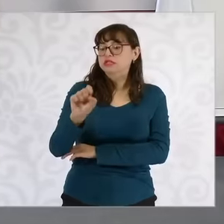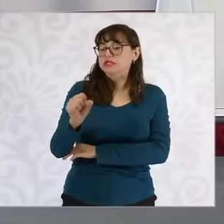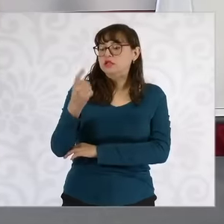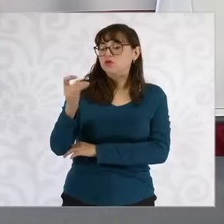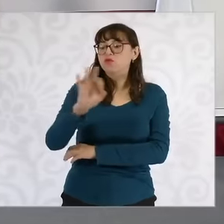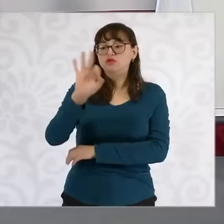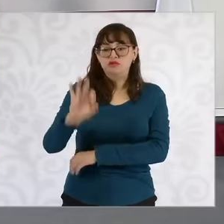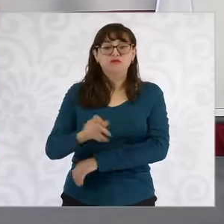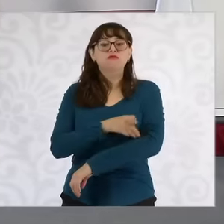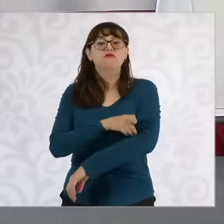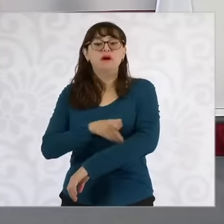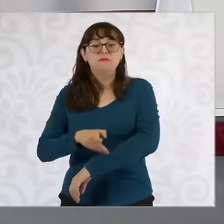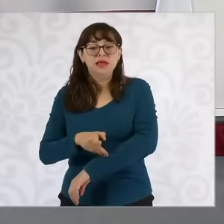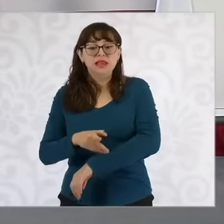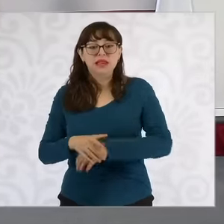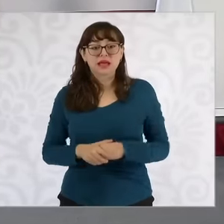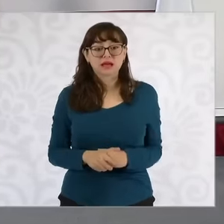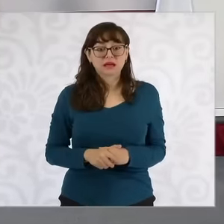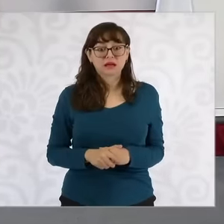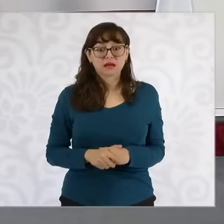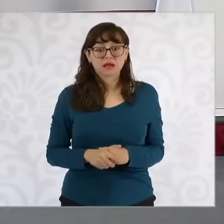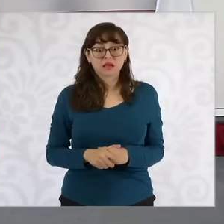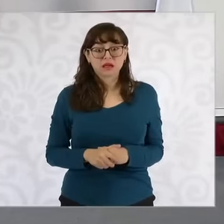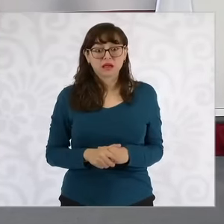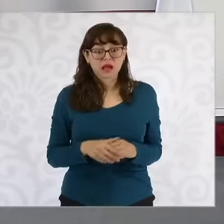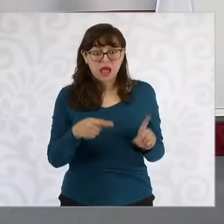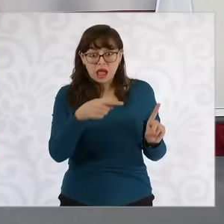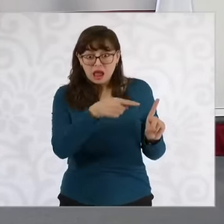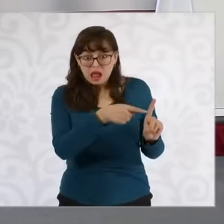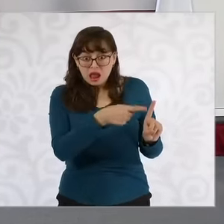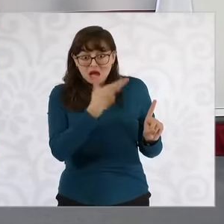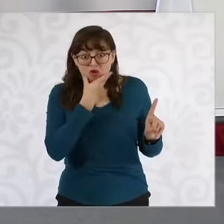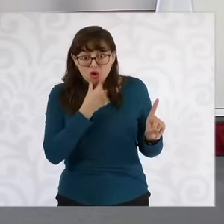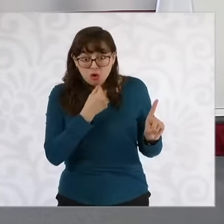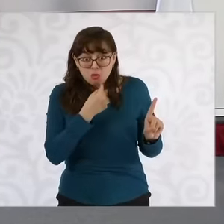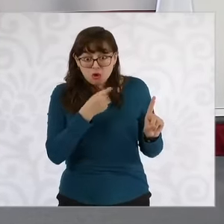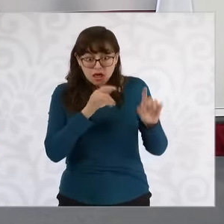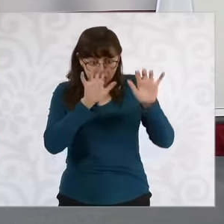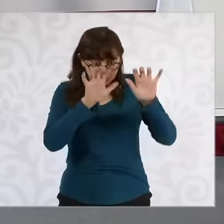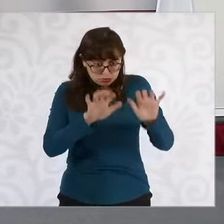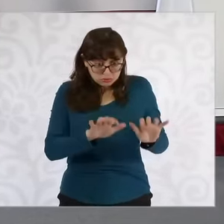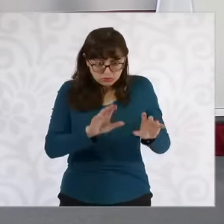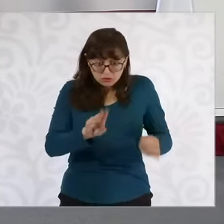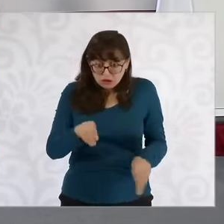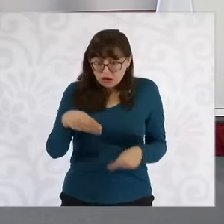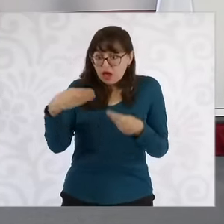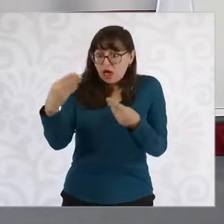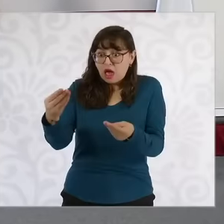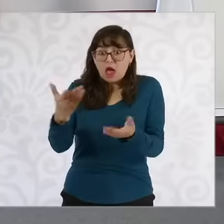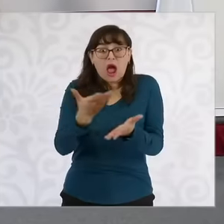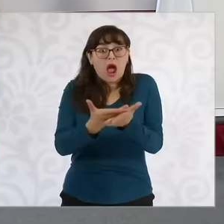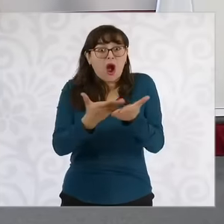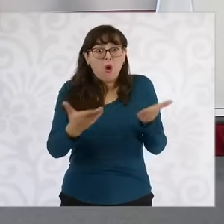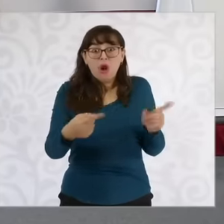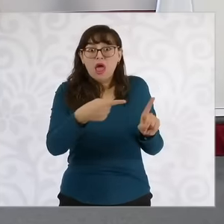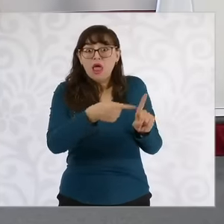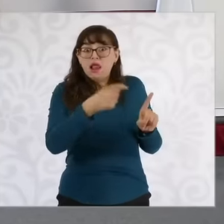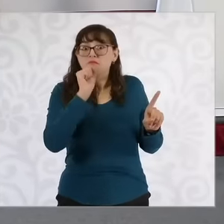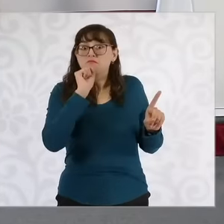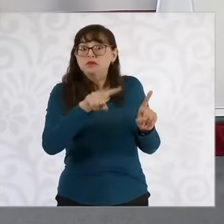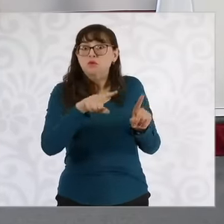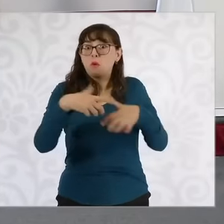82.61%. Dicho por el que hoy va a marchar a favor del Poder Judicial, a defender el Poder Judicial.